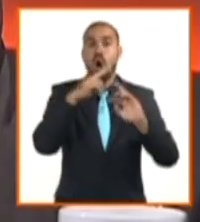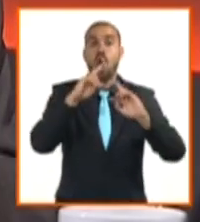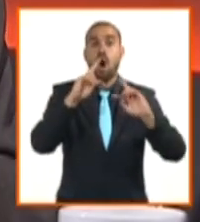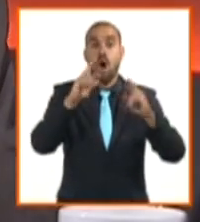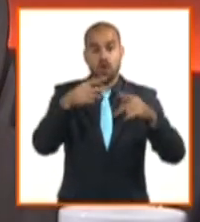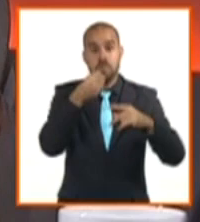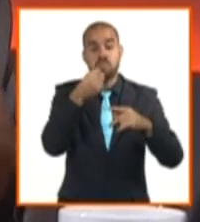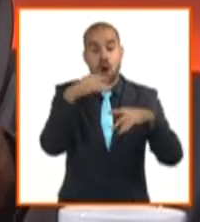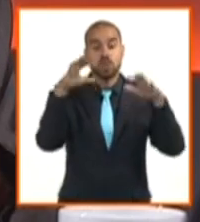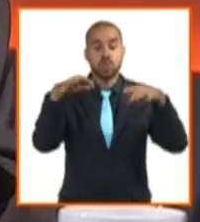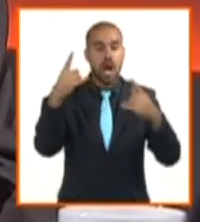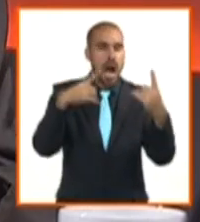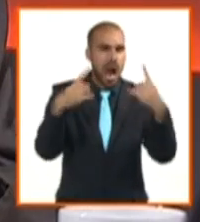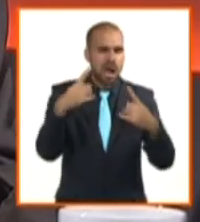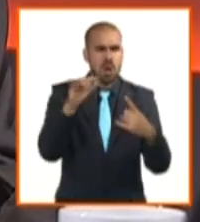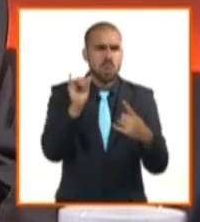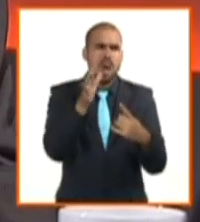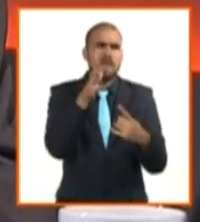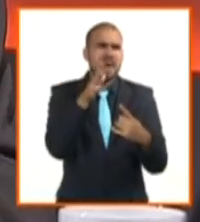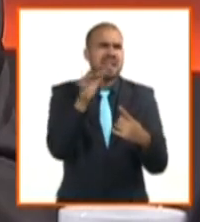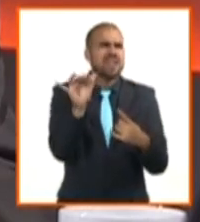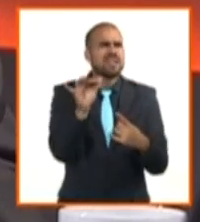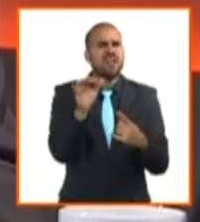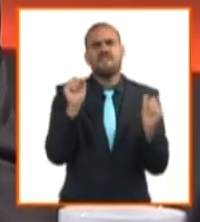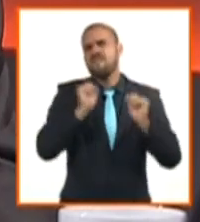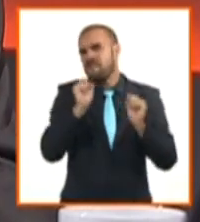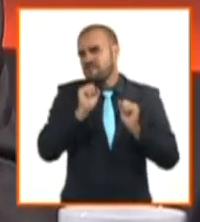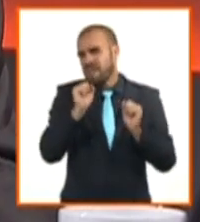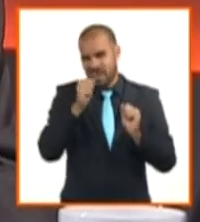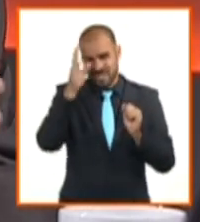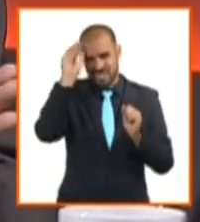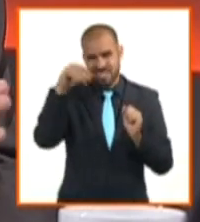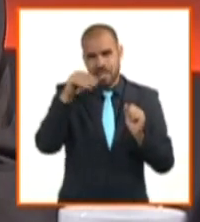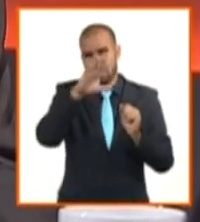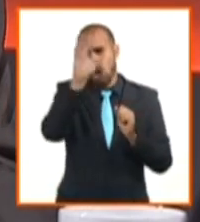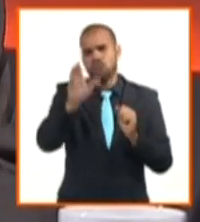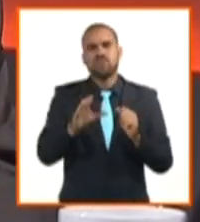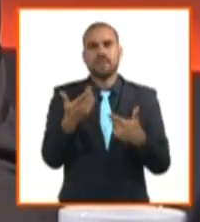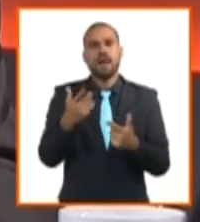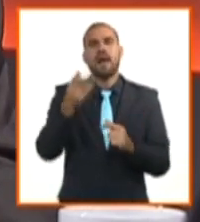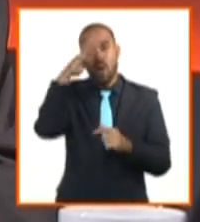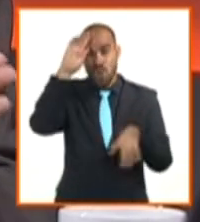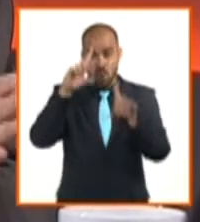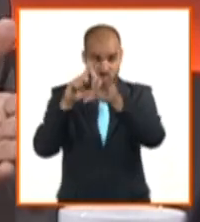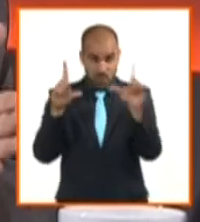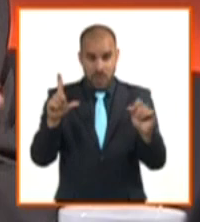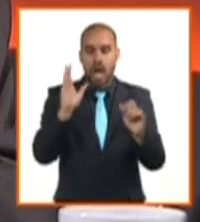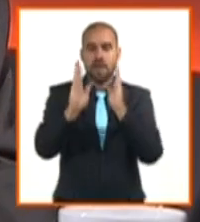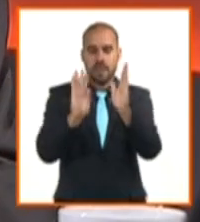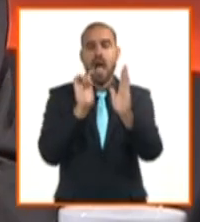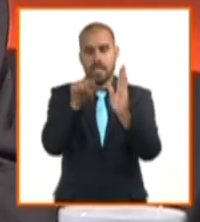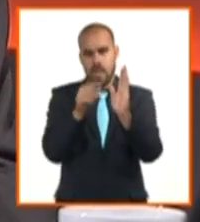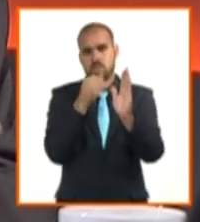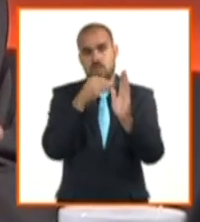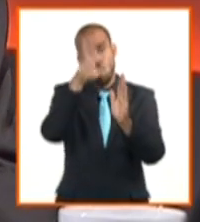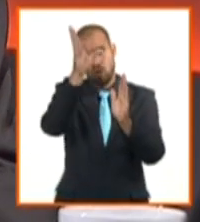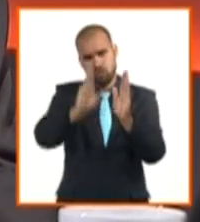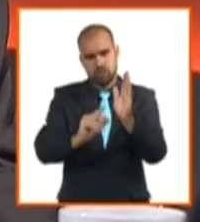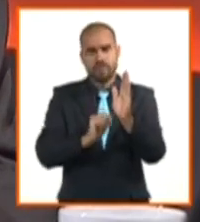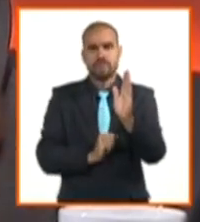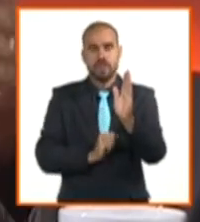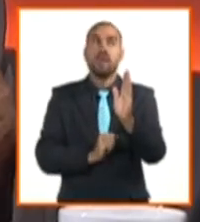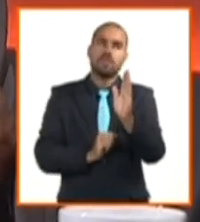como una cosa más estrecha como un frente encima de las provincias centrales y bueno sería una cosa evaluar después porque todavía tenemos tiempo